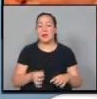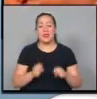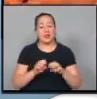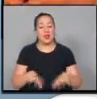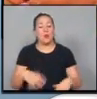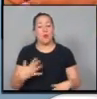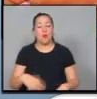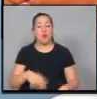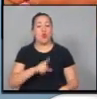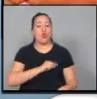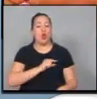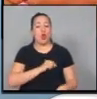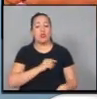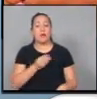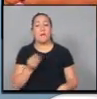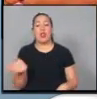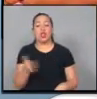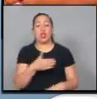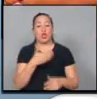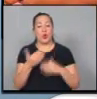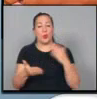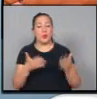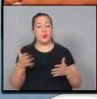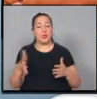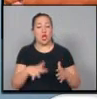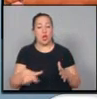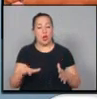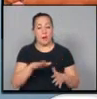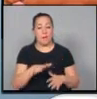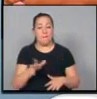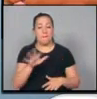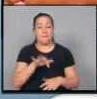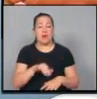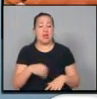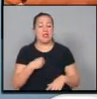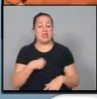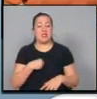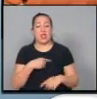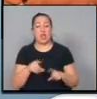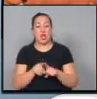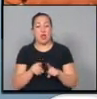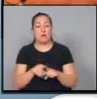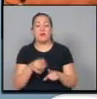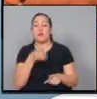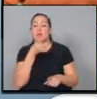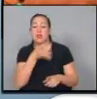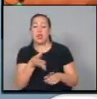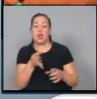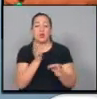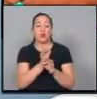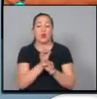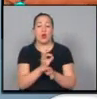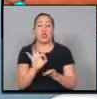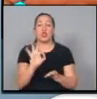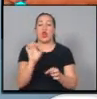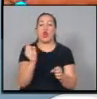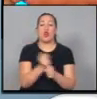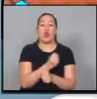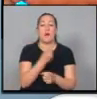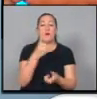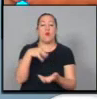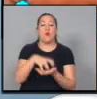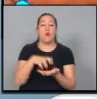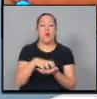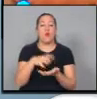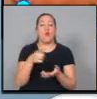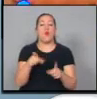este caso para todos los vecinos allí en Merlo. Nos da la misma sensación cuando vandalizan una escuela, cuando rompen una salita de primeros auxilios,